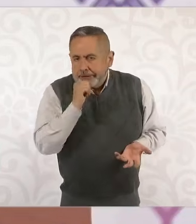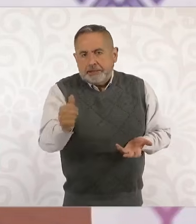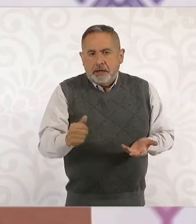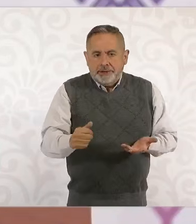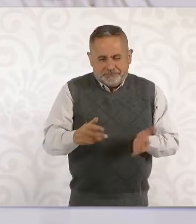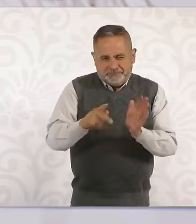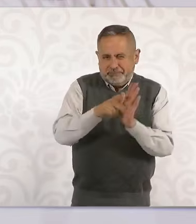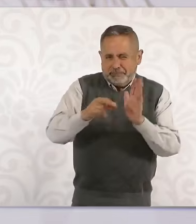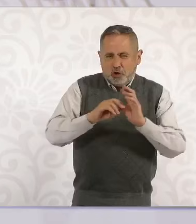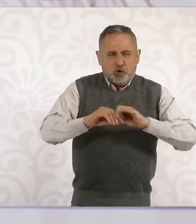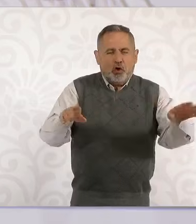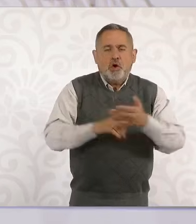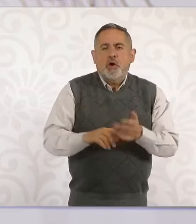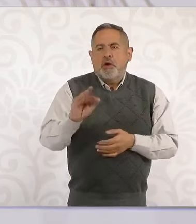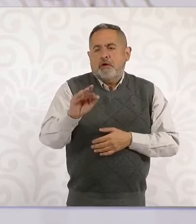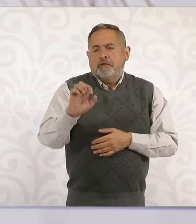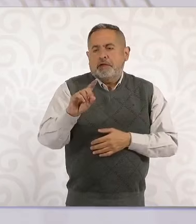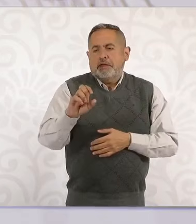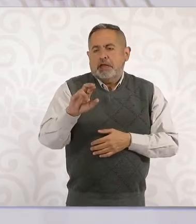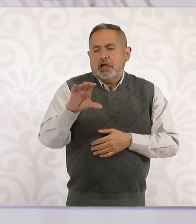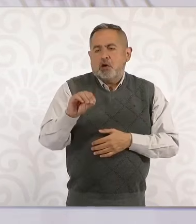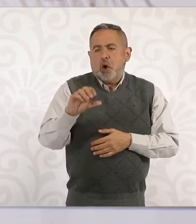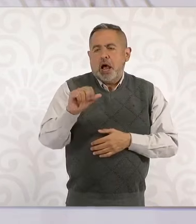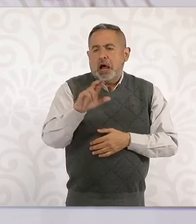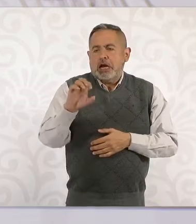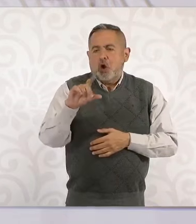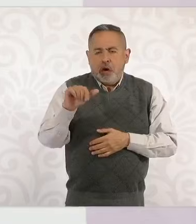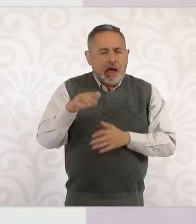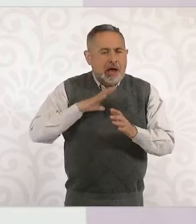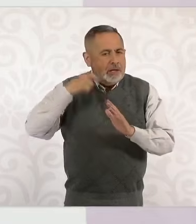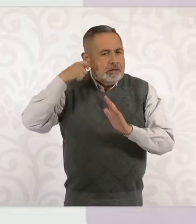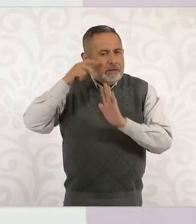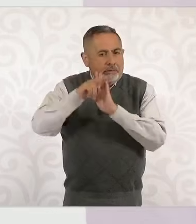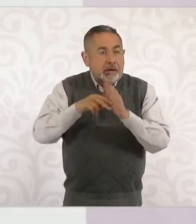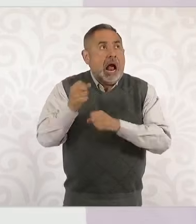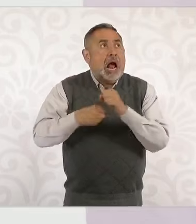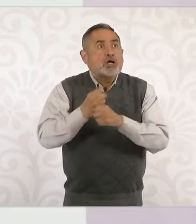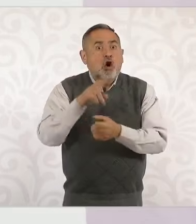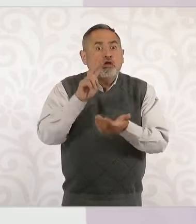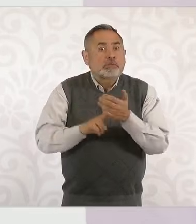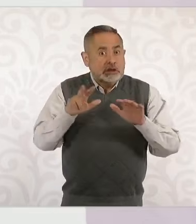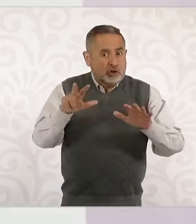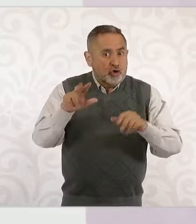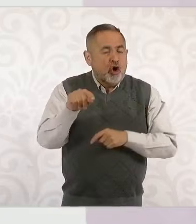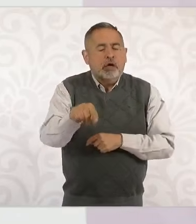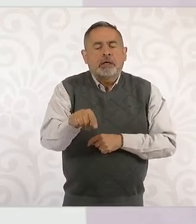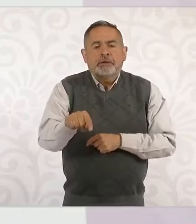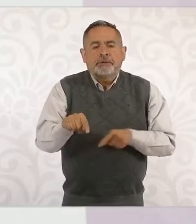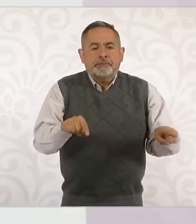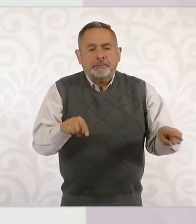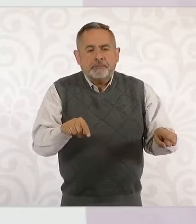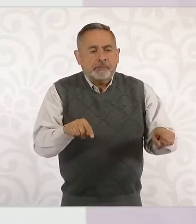de cómo hicieron una película, un documental en el 2018